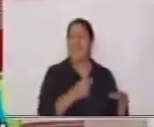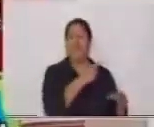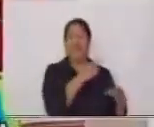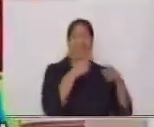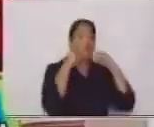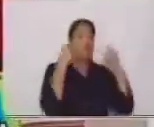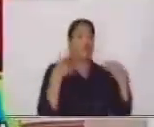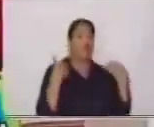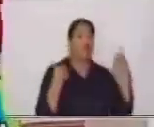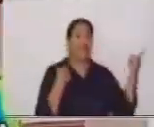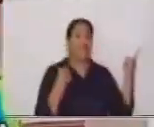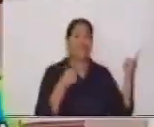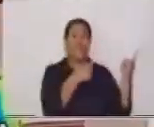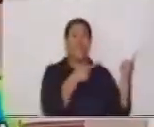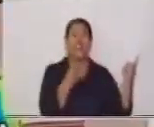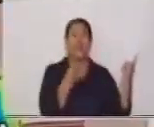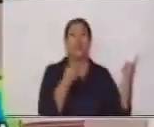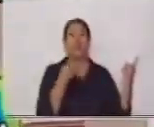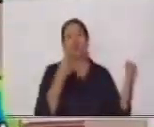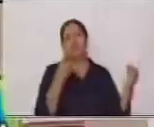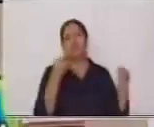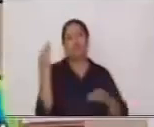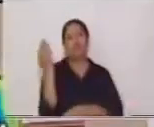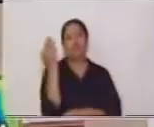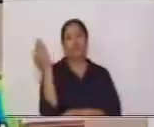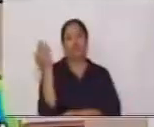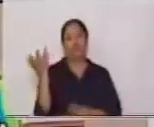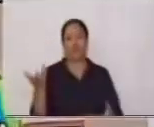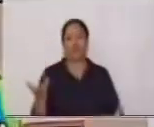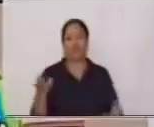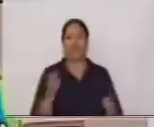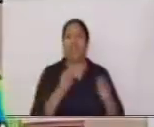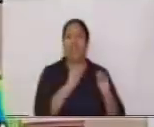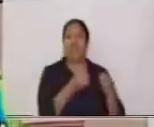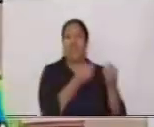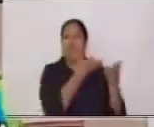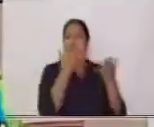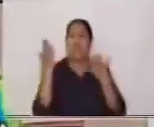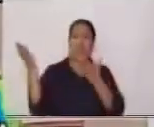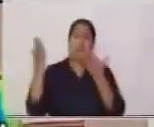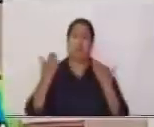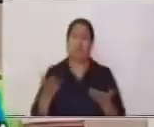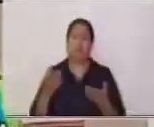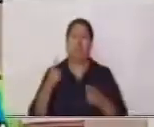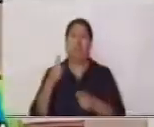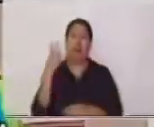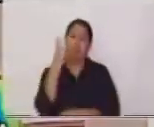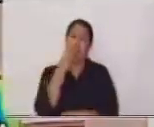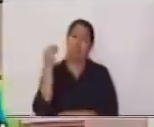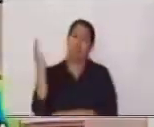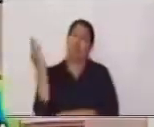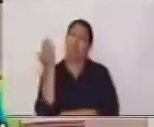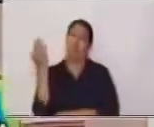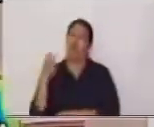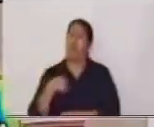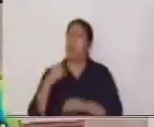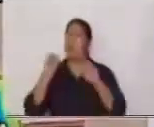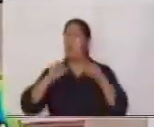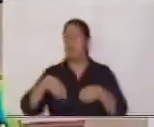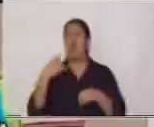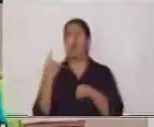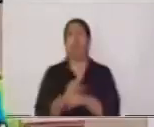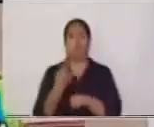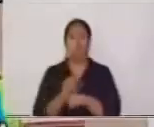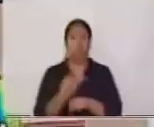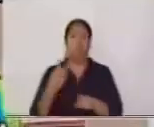gusta mucho jugar con muñecas. ¿Y qué me dieron? Una bella muñeca. Y puedo utilizar una frase de cierre. ¿En